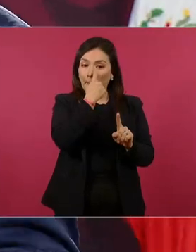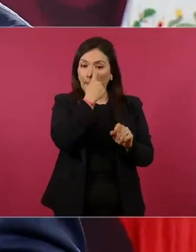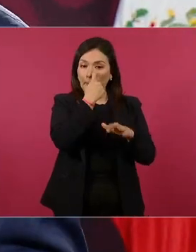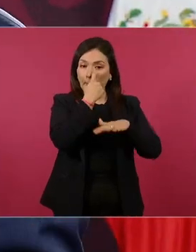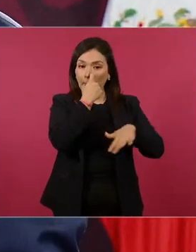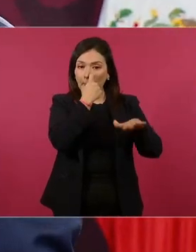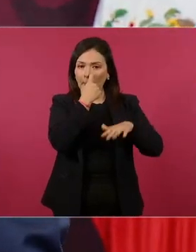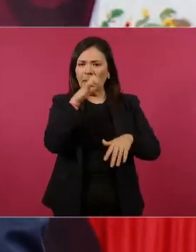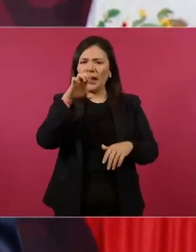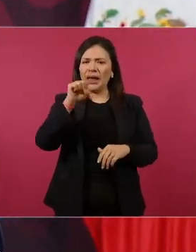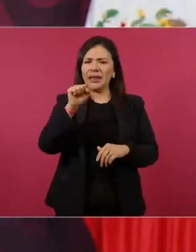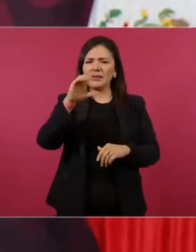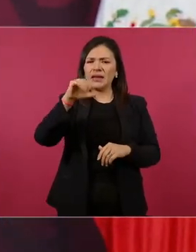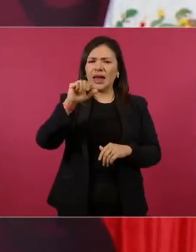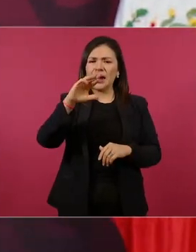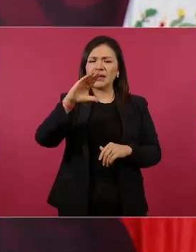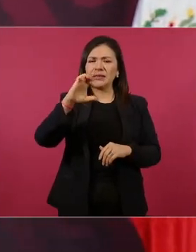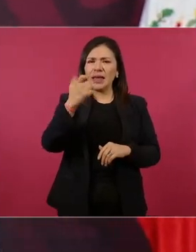Escárcega